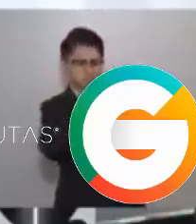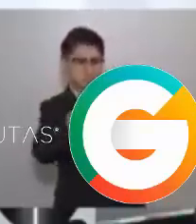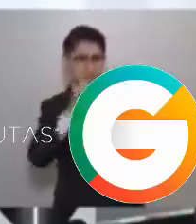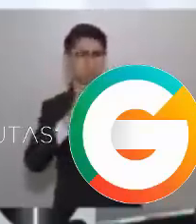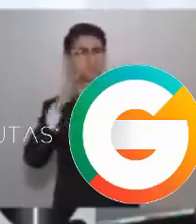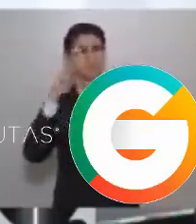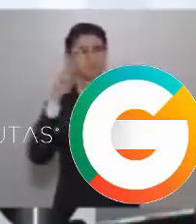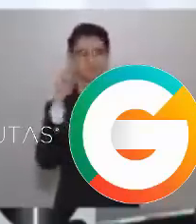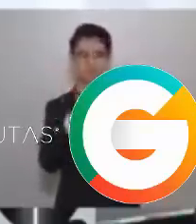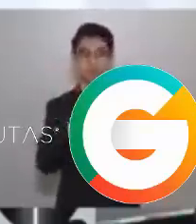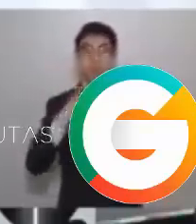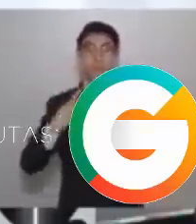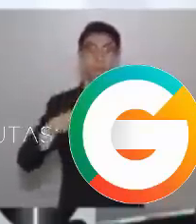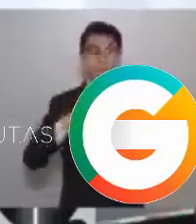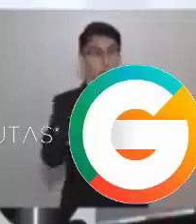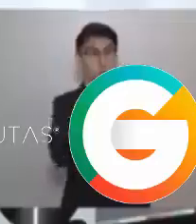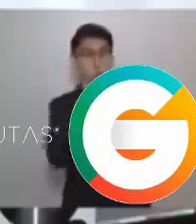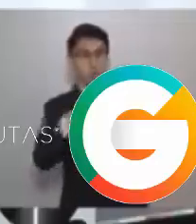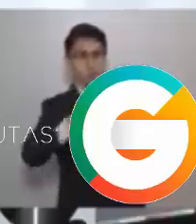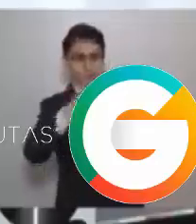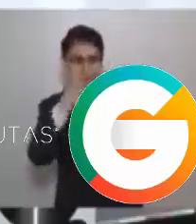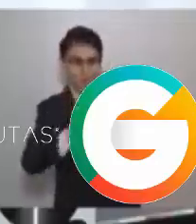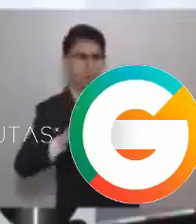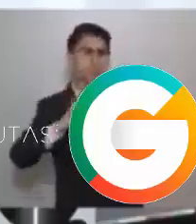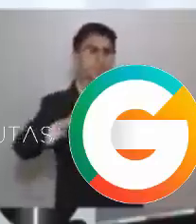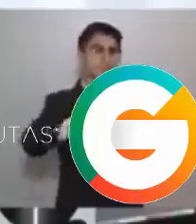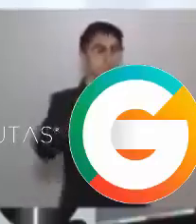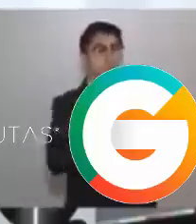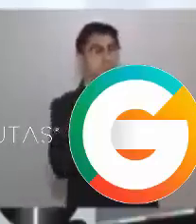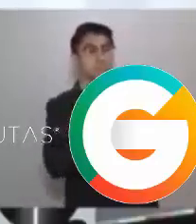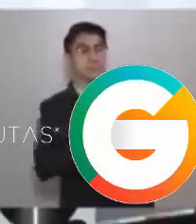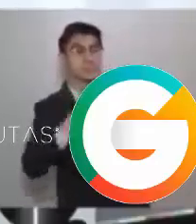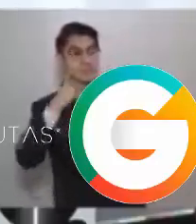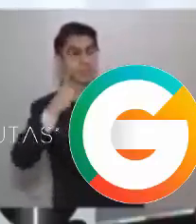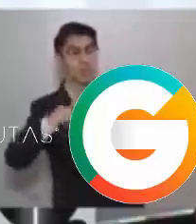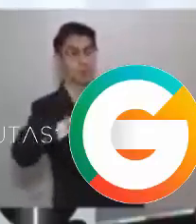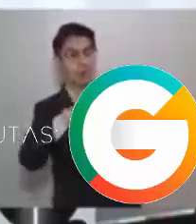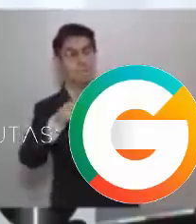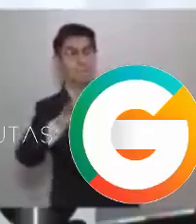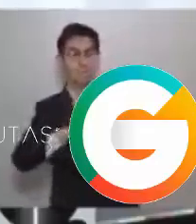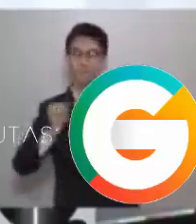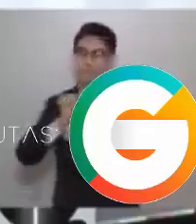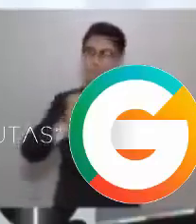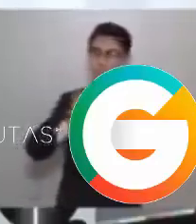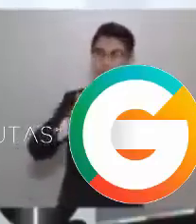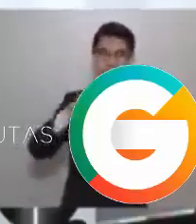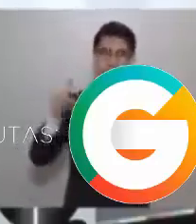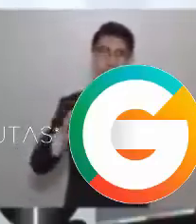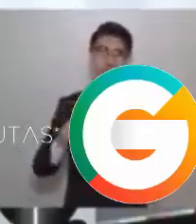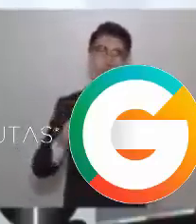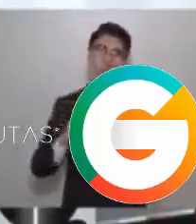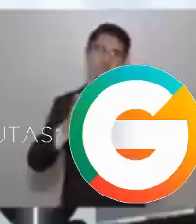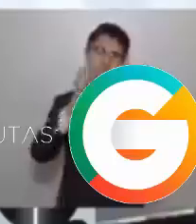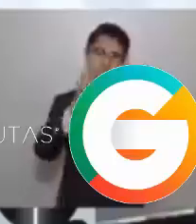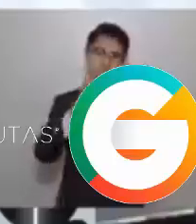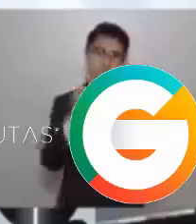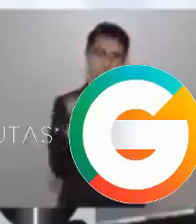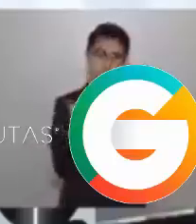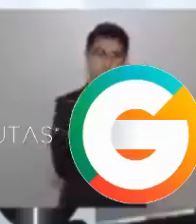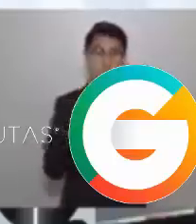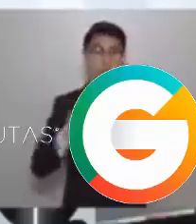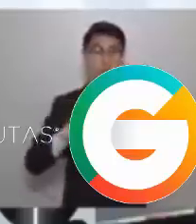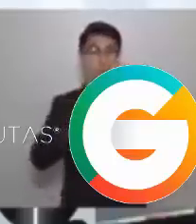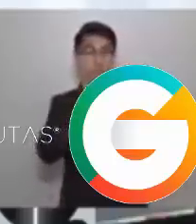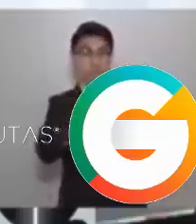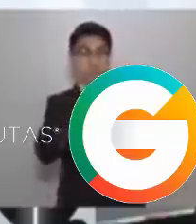encontraban desplegando en ese sitio por elementos de la Policía Municipal de Ensenada y también por los elementos